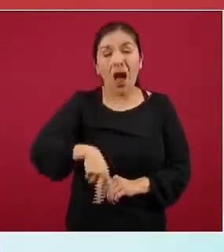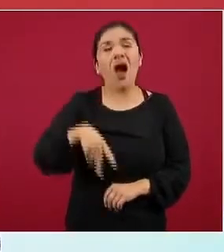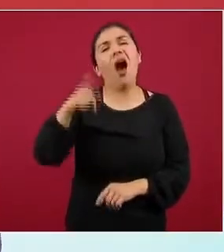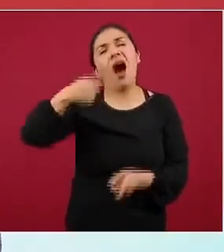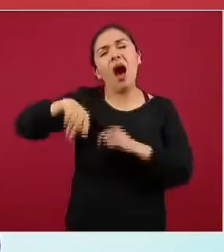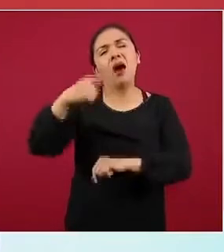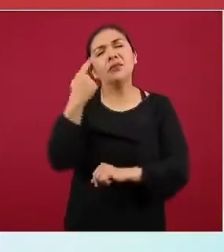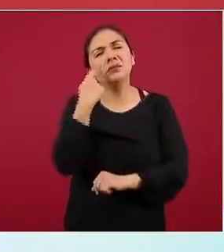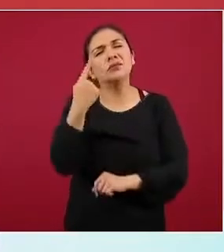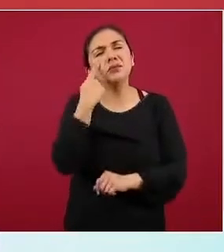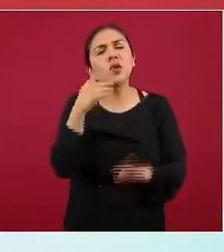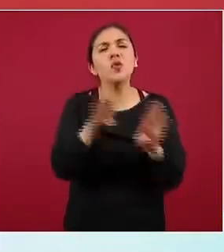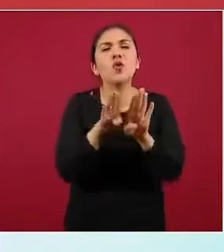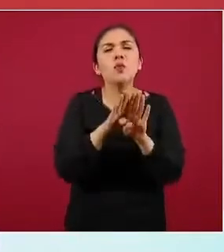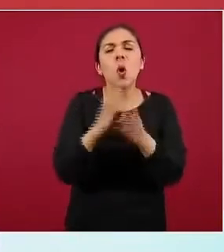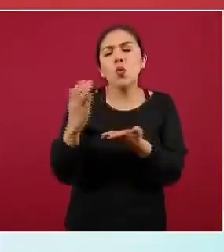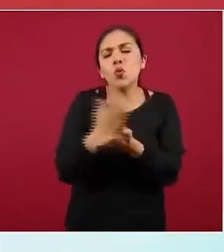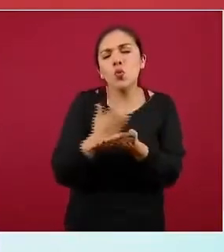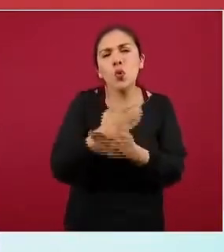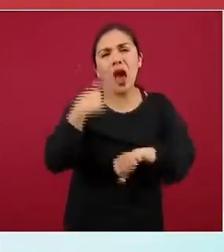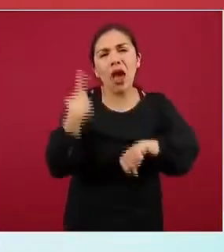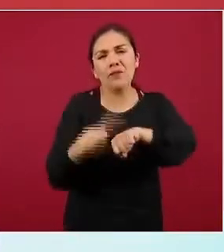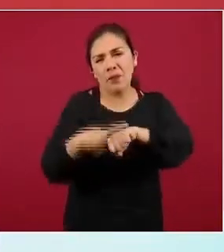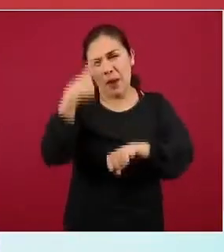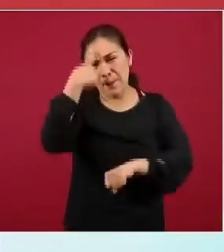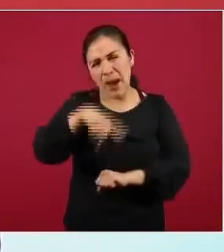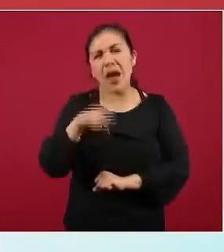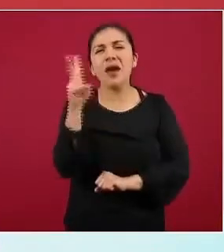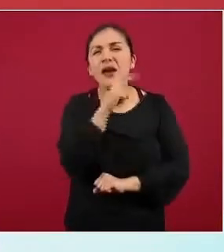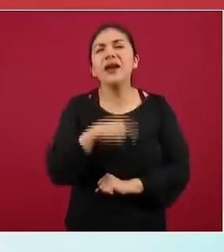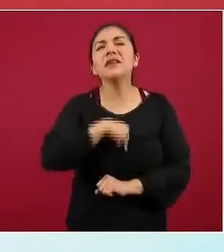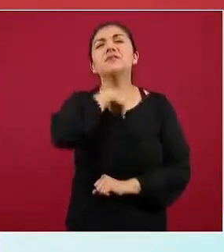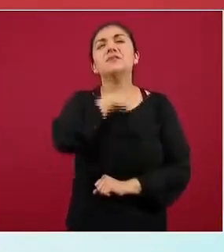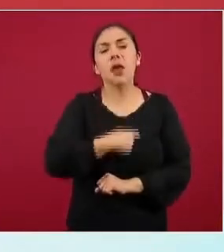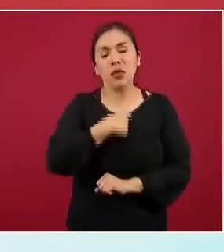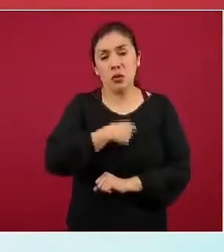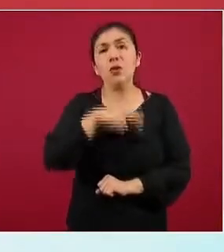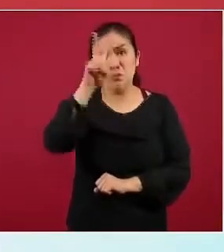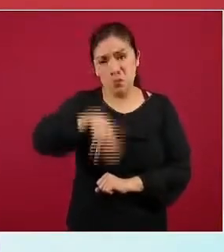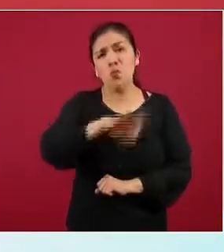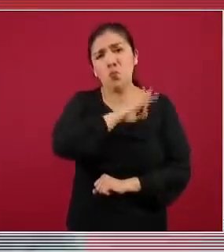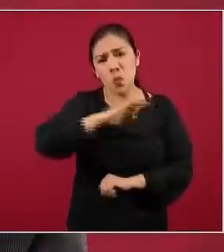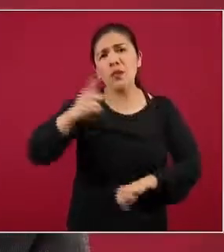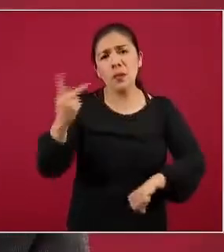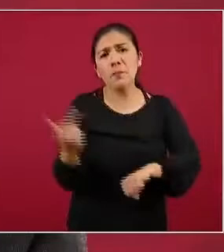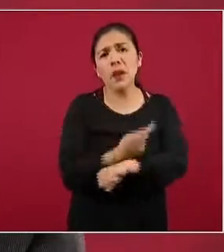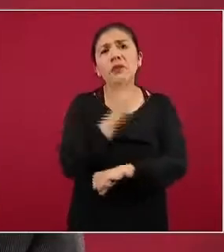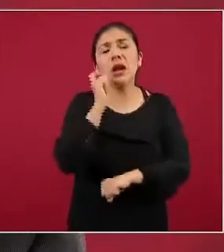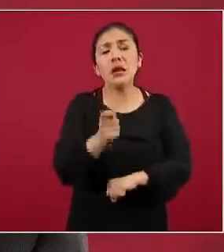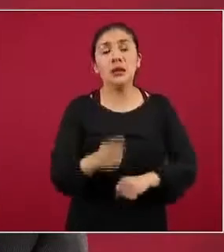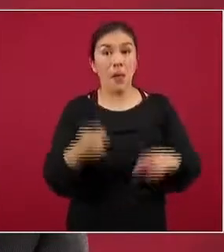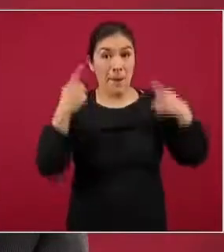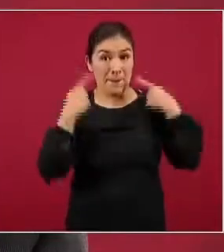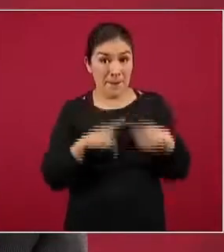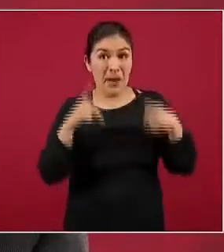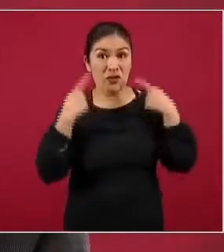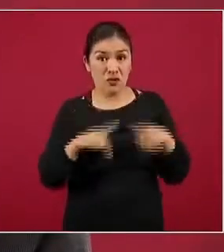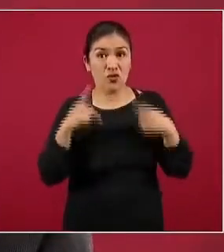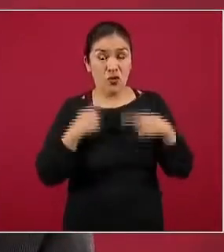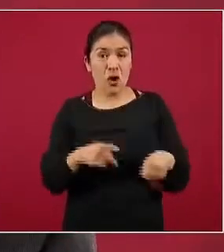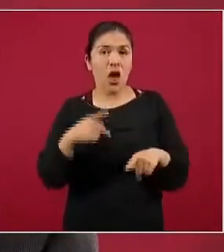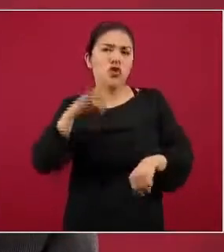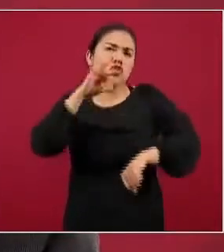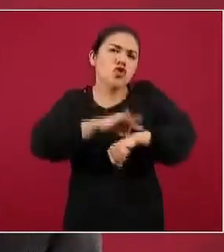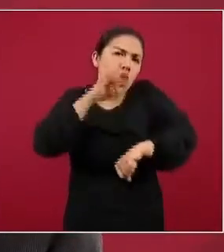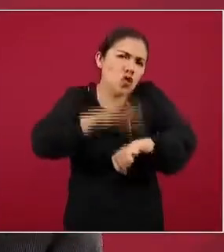clínica, en el tratamiento de las enfermedades respiratorias, puede ocurrir que la persona